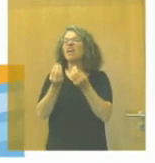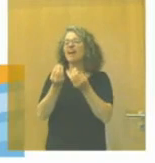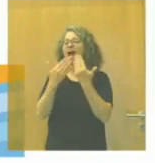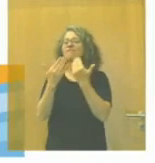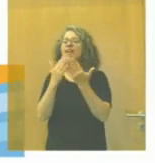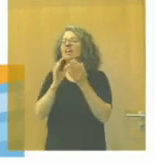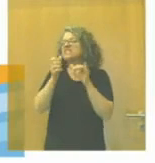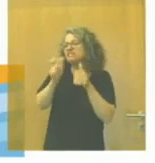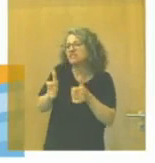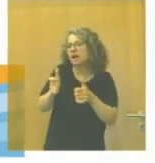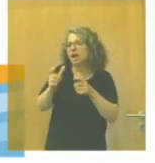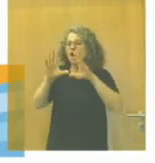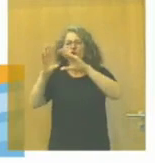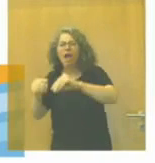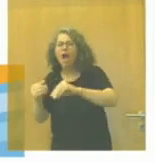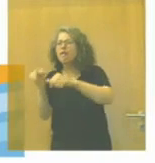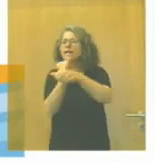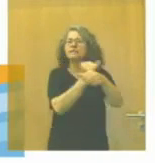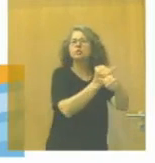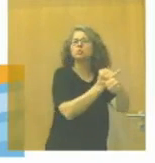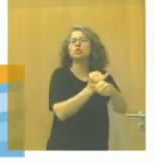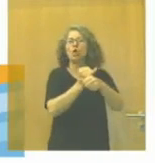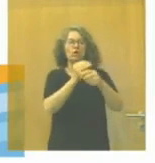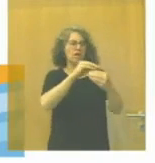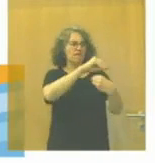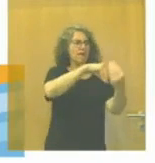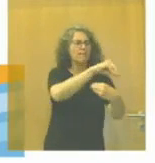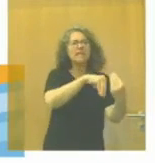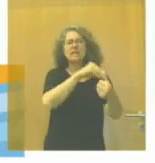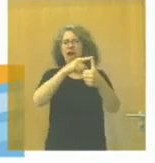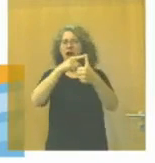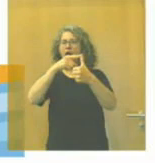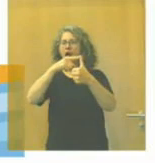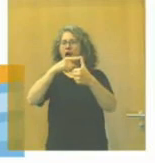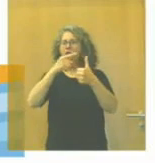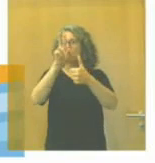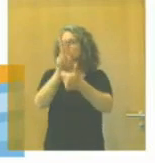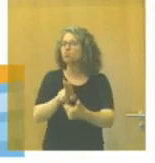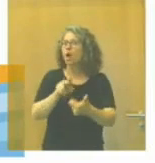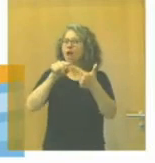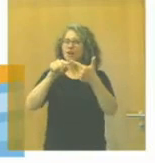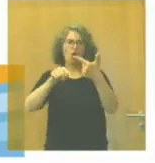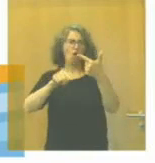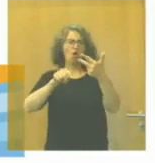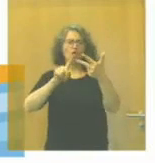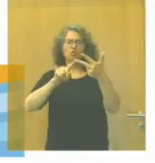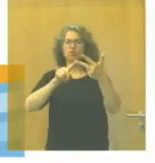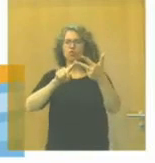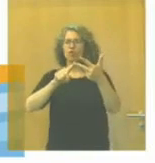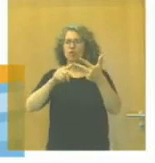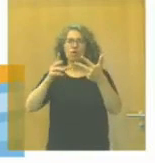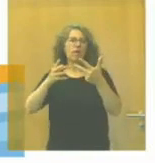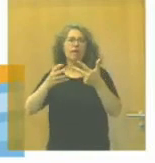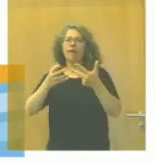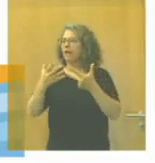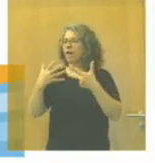de toda la interinstitucionalidad, que incluye a los familiares, que incluye a los usuarios, que incluye a los prestadores